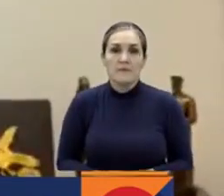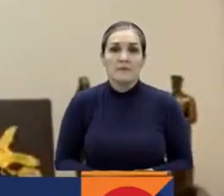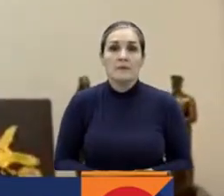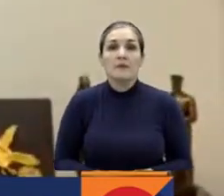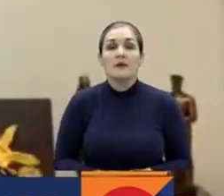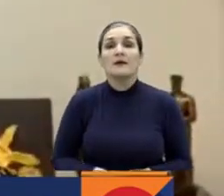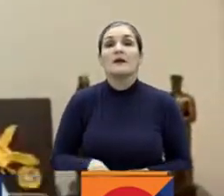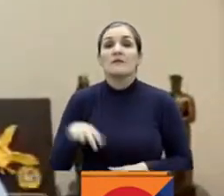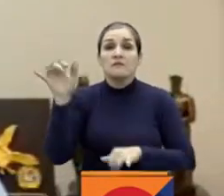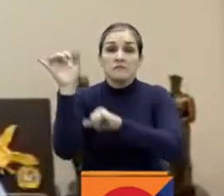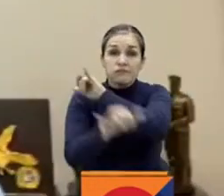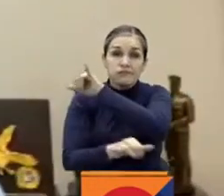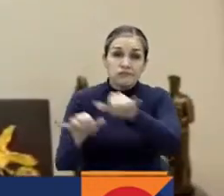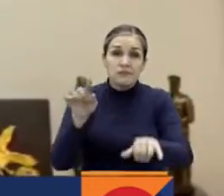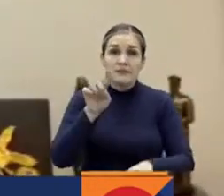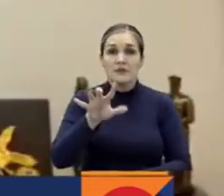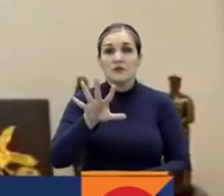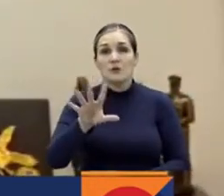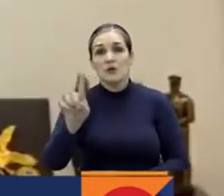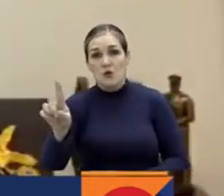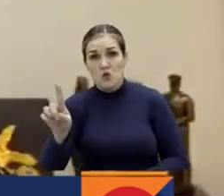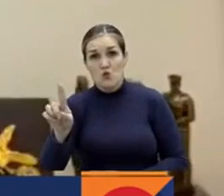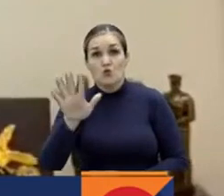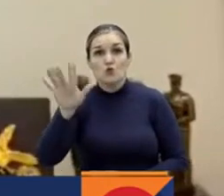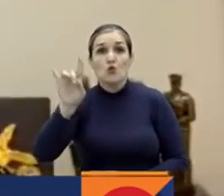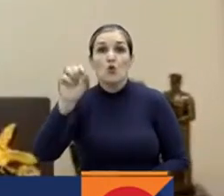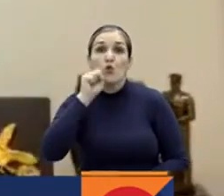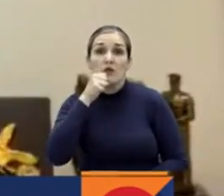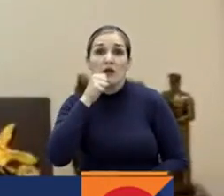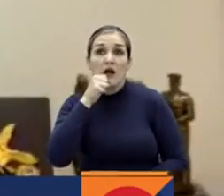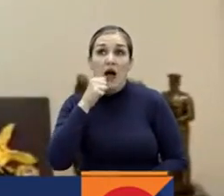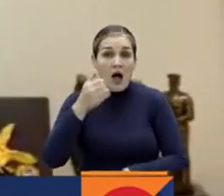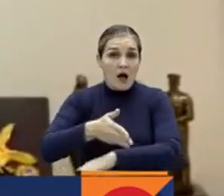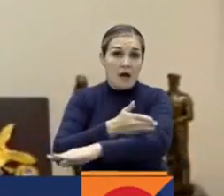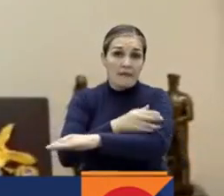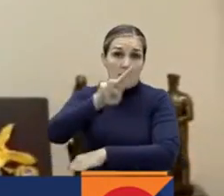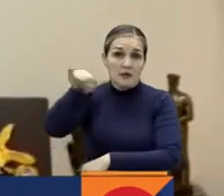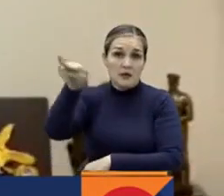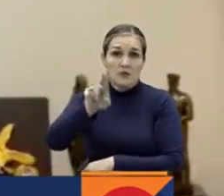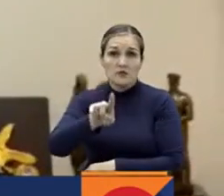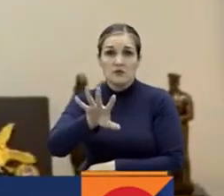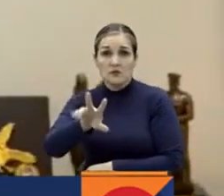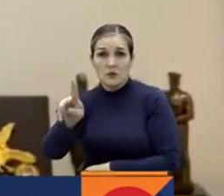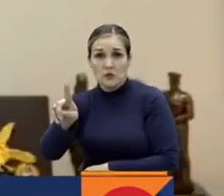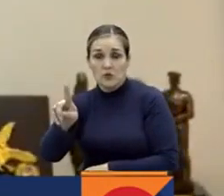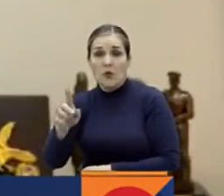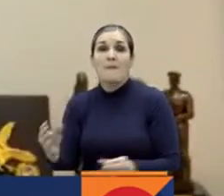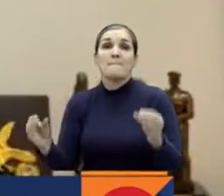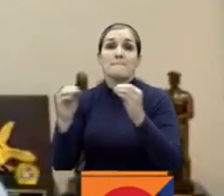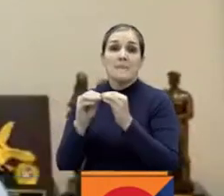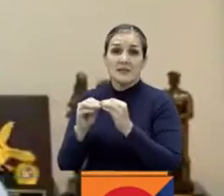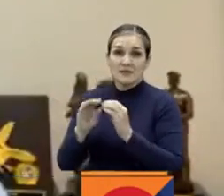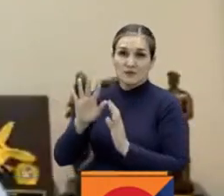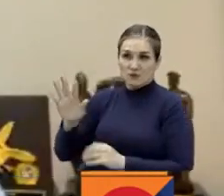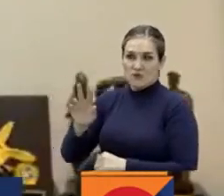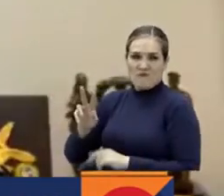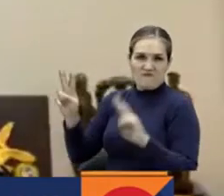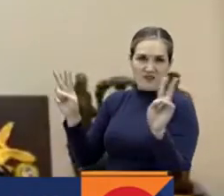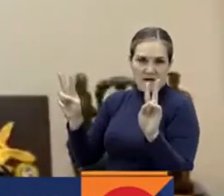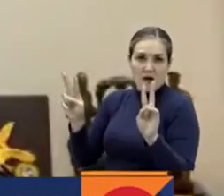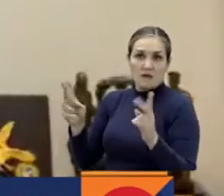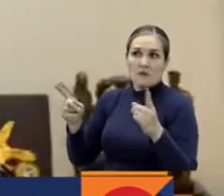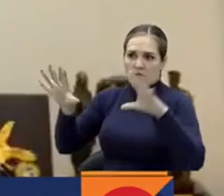151 vuelos de Ultra Air que no nos van a venir en Semana Santa, más los 32 que teníamos proyectados con Ultra. Un golpe